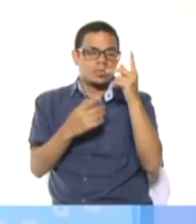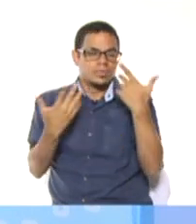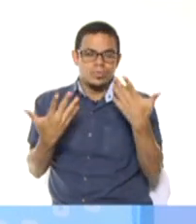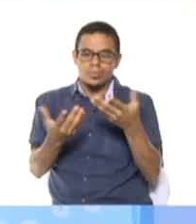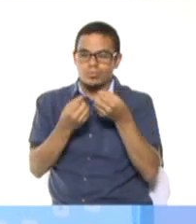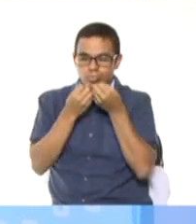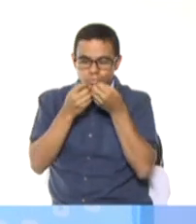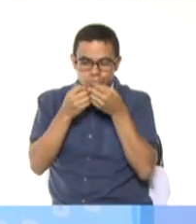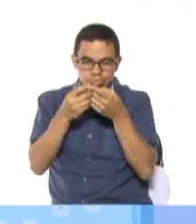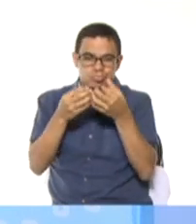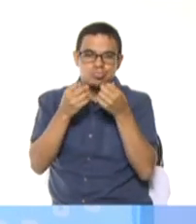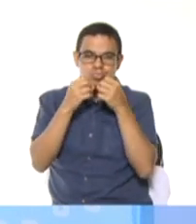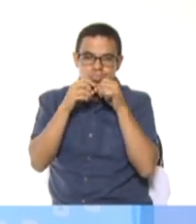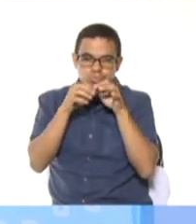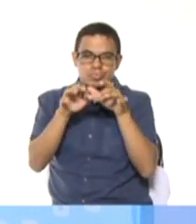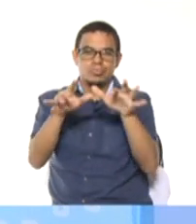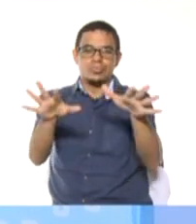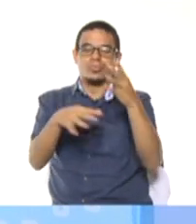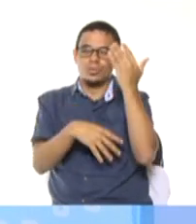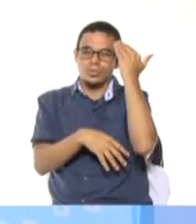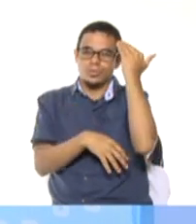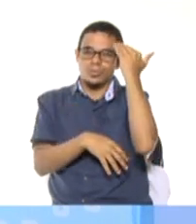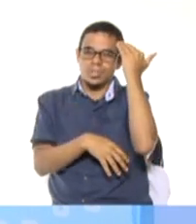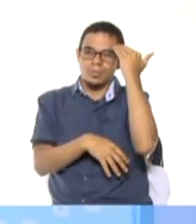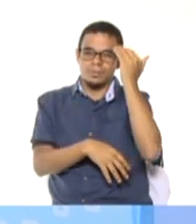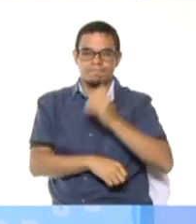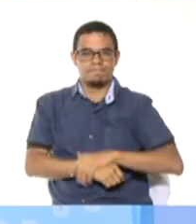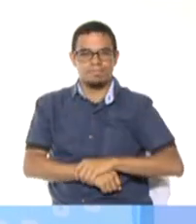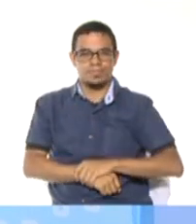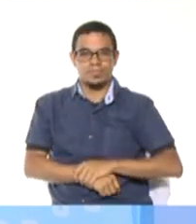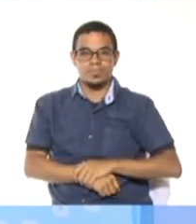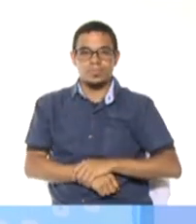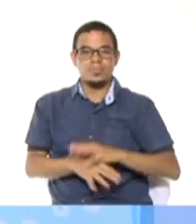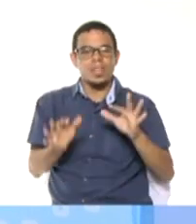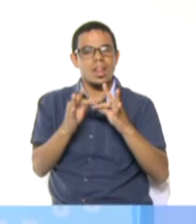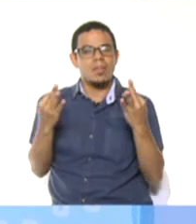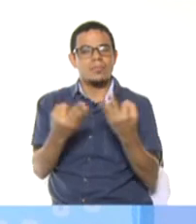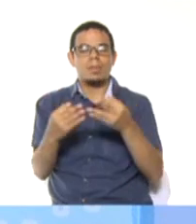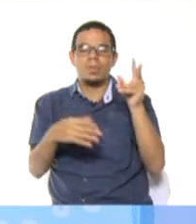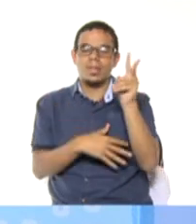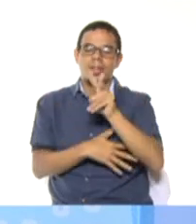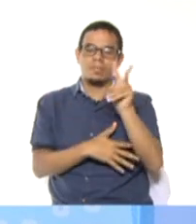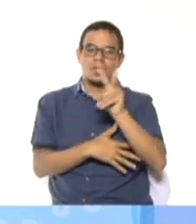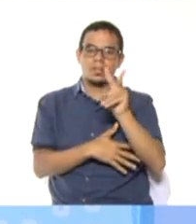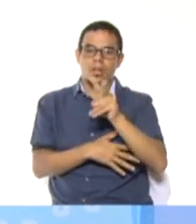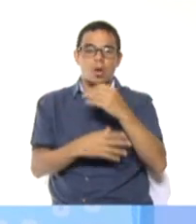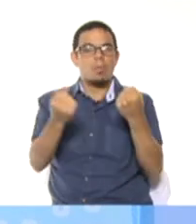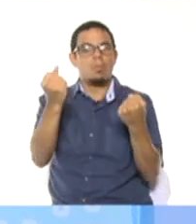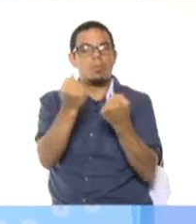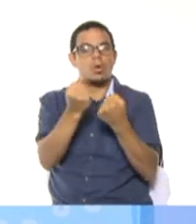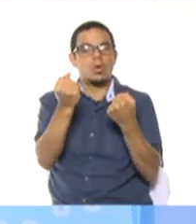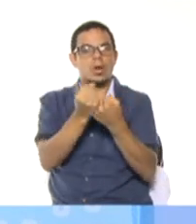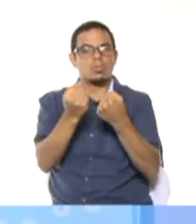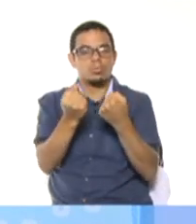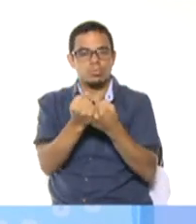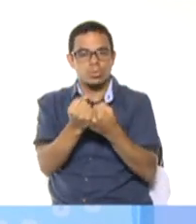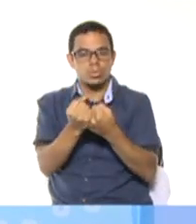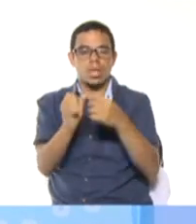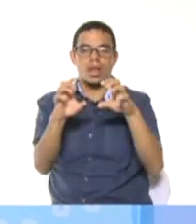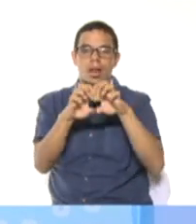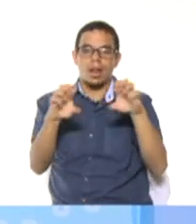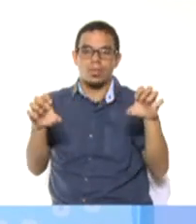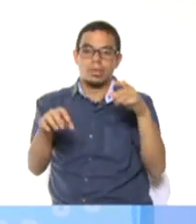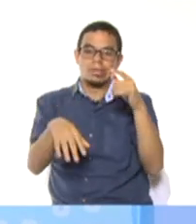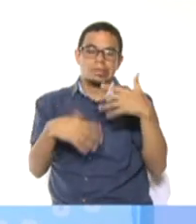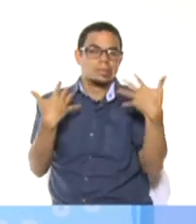acompañaron acá en Cada Familia Una Escuela. A nuestra gran familia venezolana por seguir apoyando la educación en